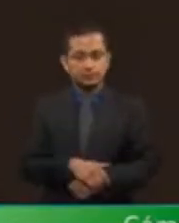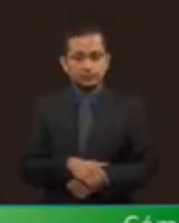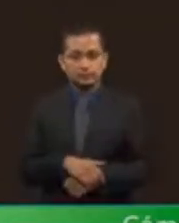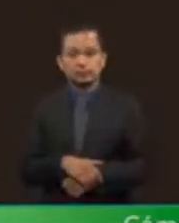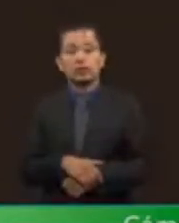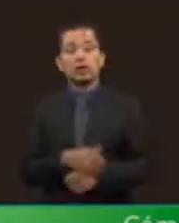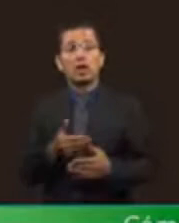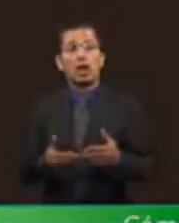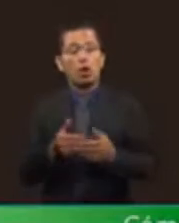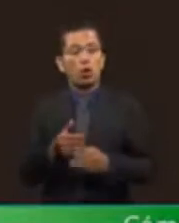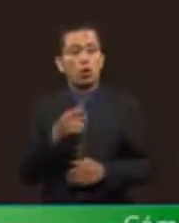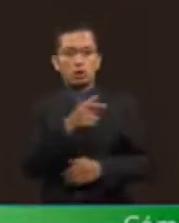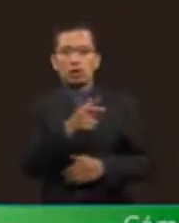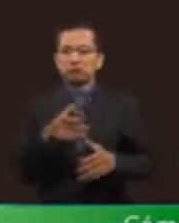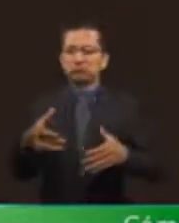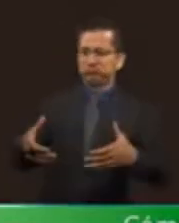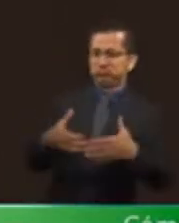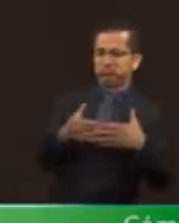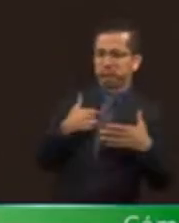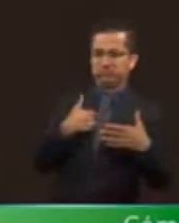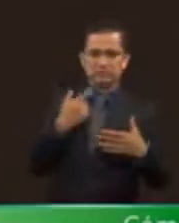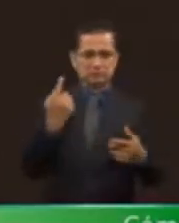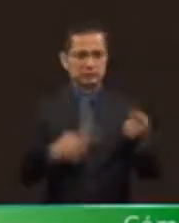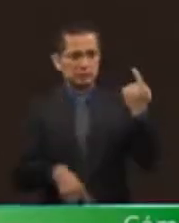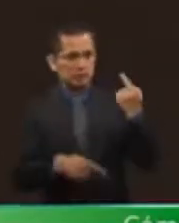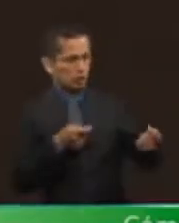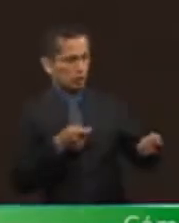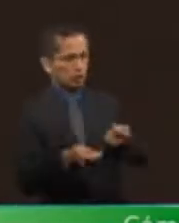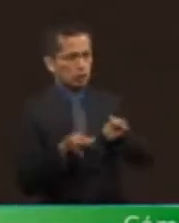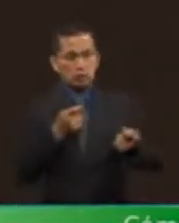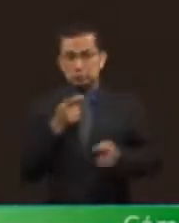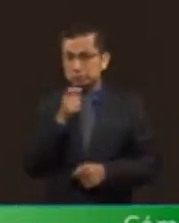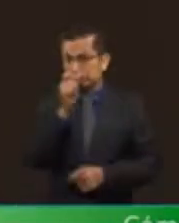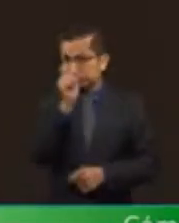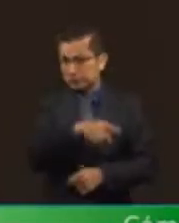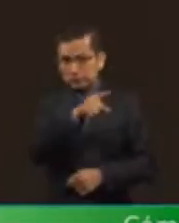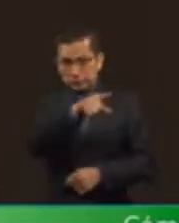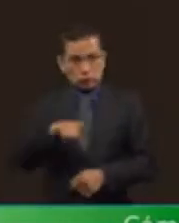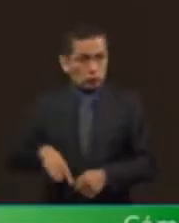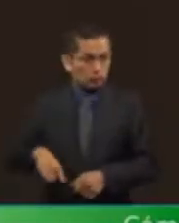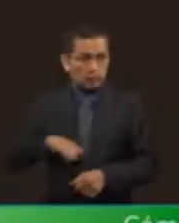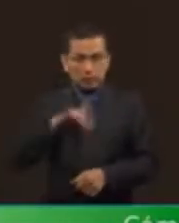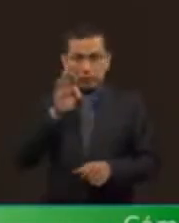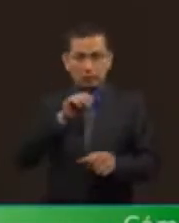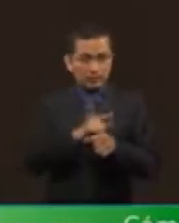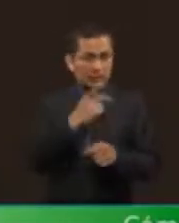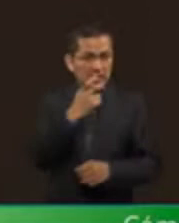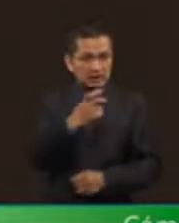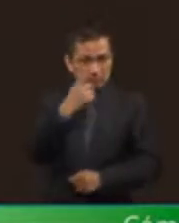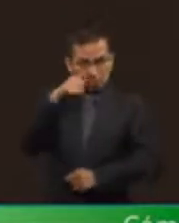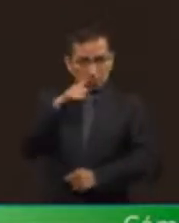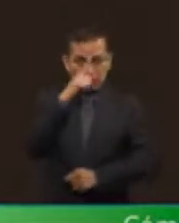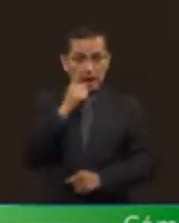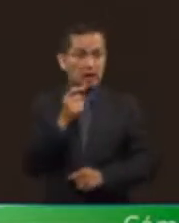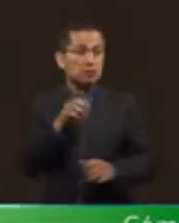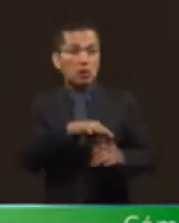nuevo centralismo populista que representa el gobierno federal se refleja en que